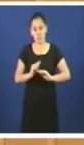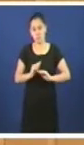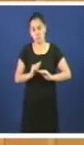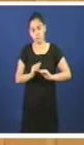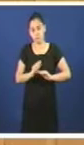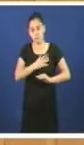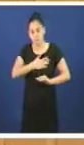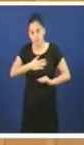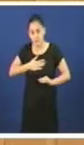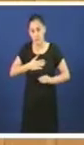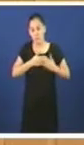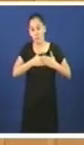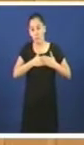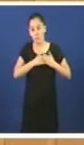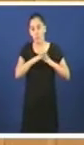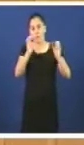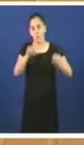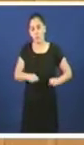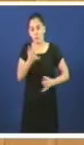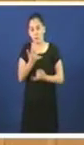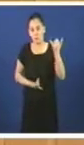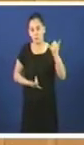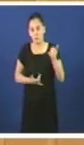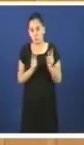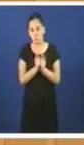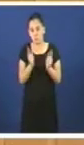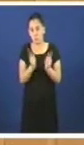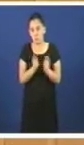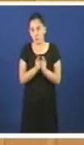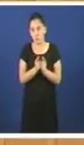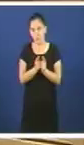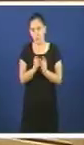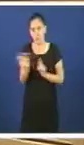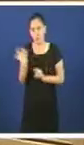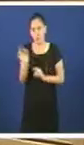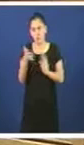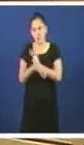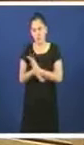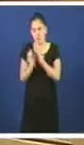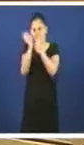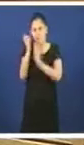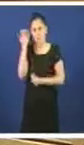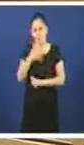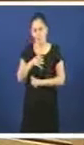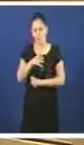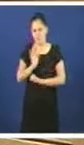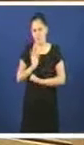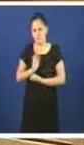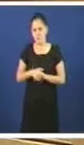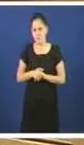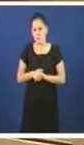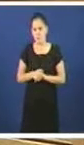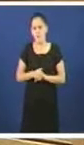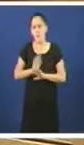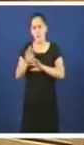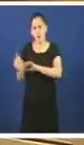hoy si no tengo una forma muy peculiar de intentar o leyendo a marx señor lobeira que nosotros a diferencia de